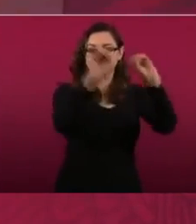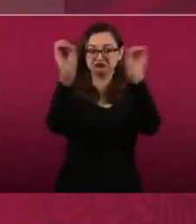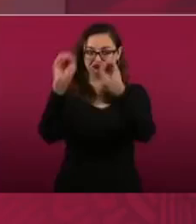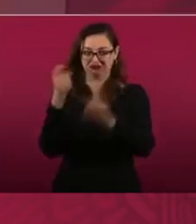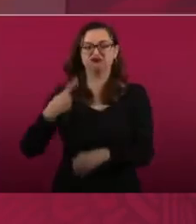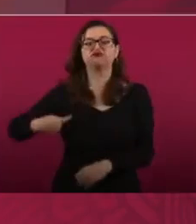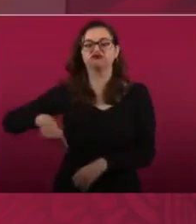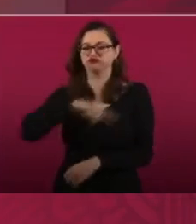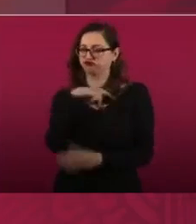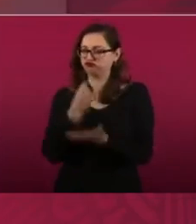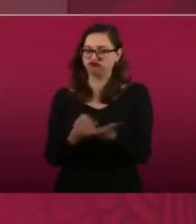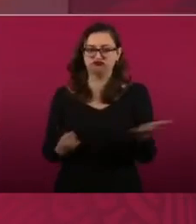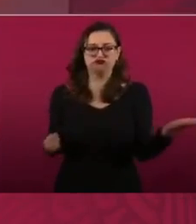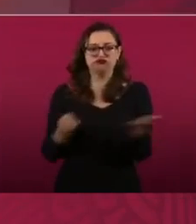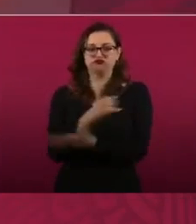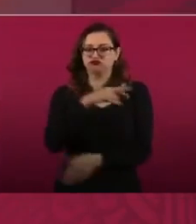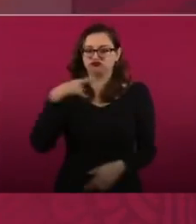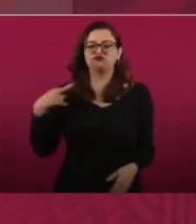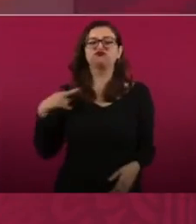tomamos la decisión